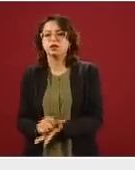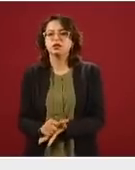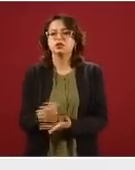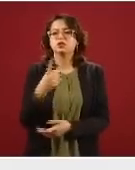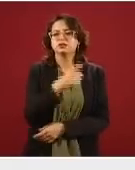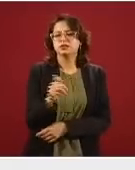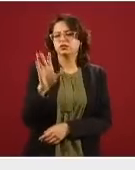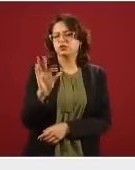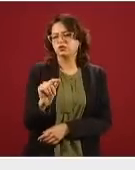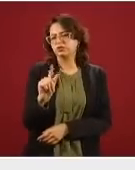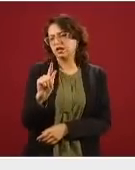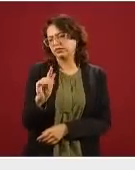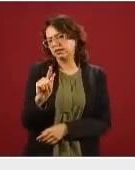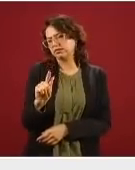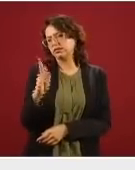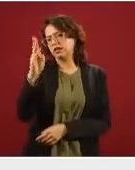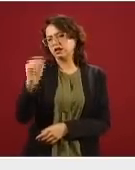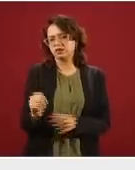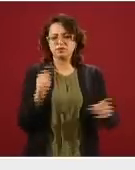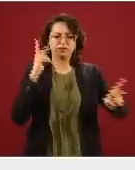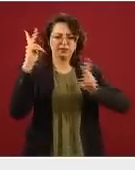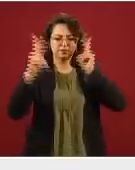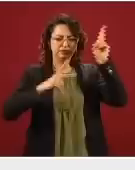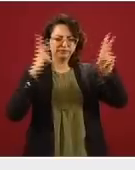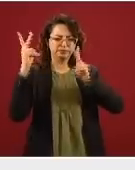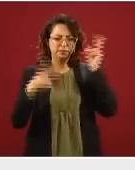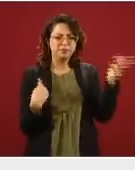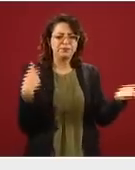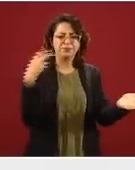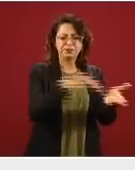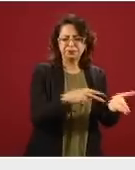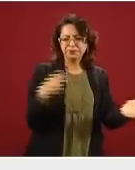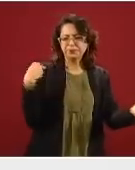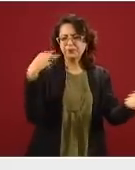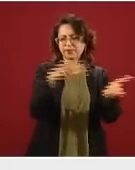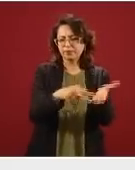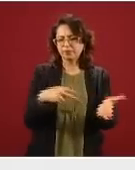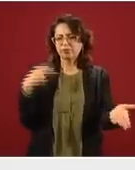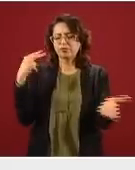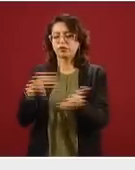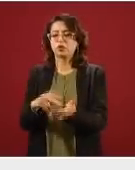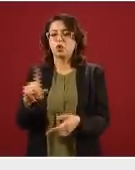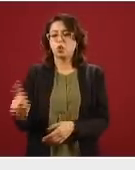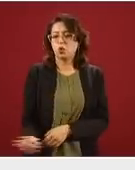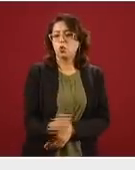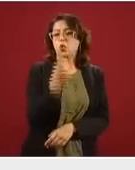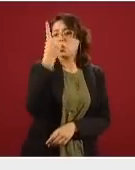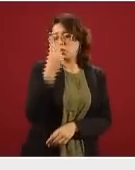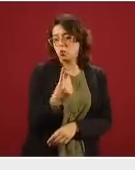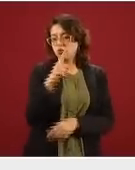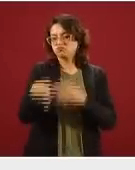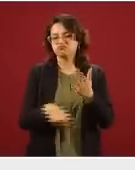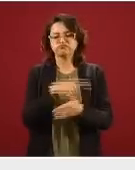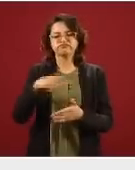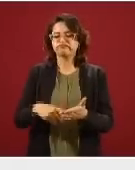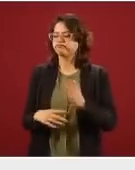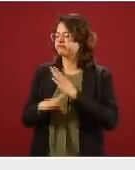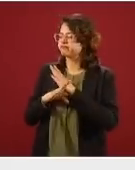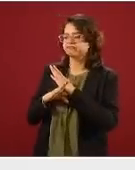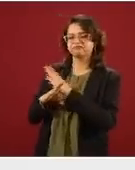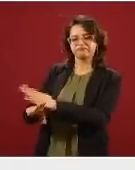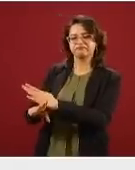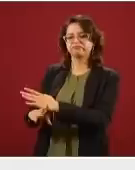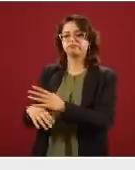verificaciones o visitas correspondientes a estas denuncias presentadas en la app. Hubo una gasolinera que no se dejó verificar